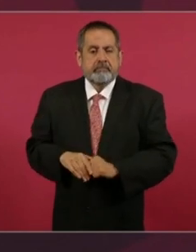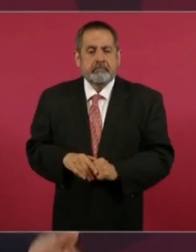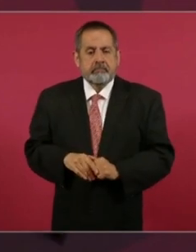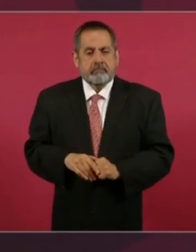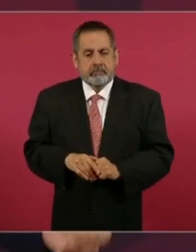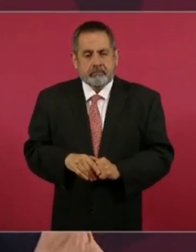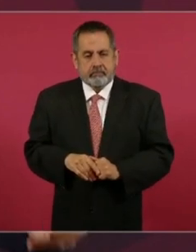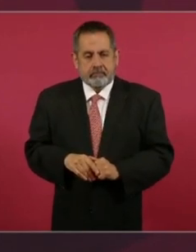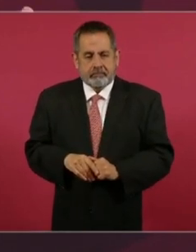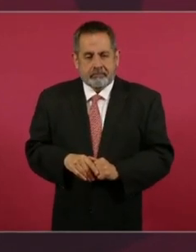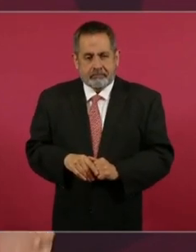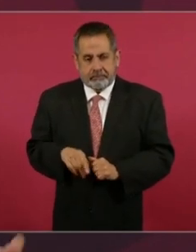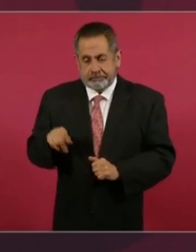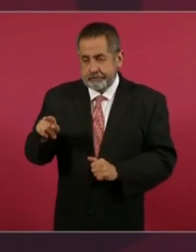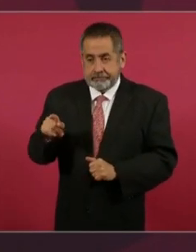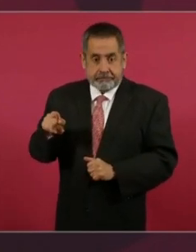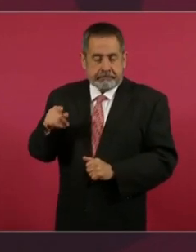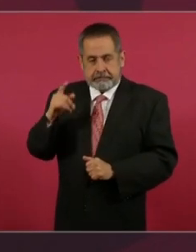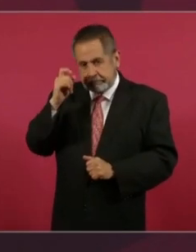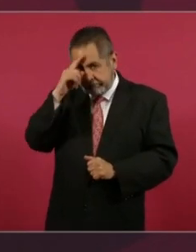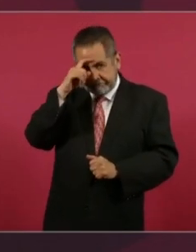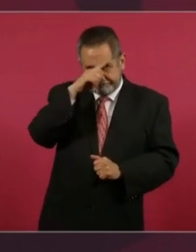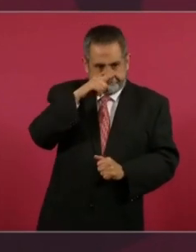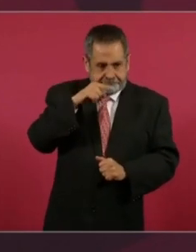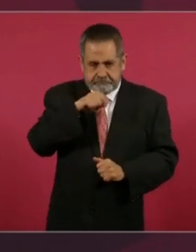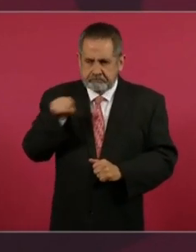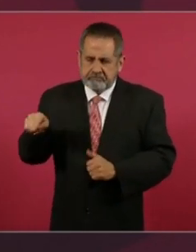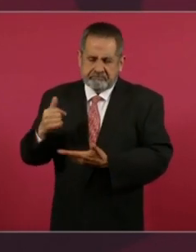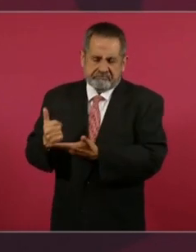en momentos importantes